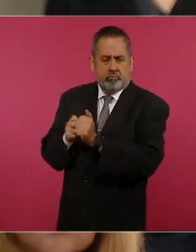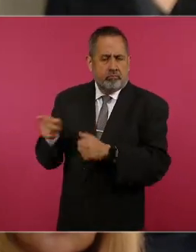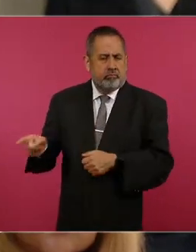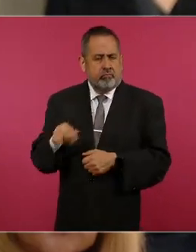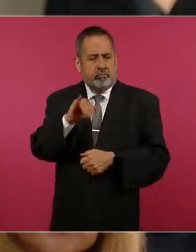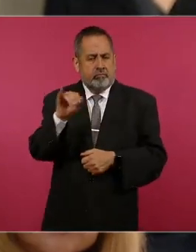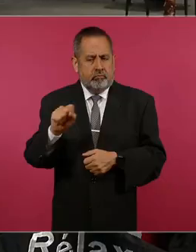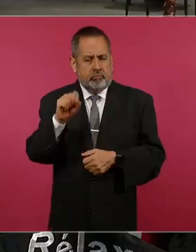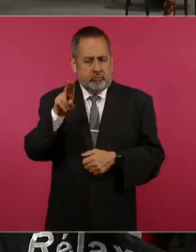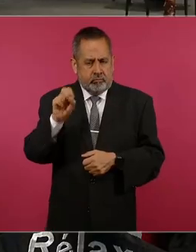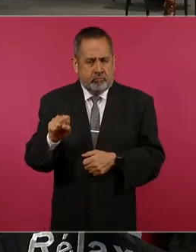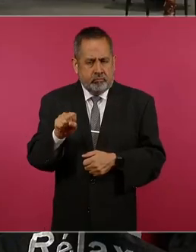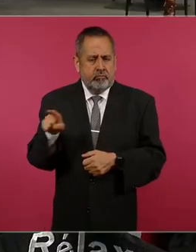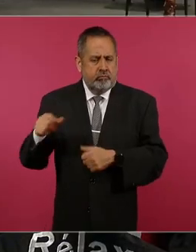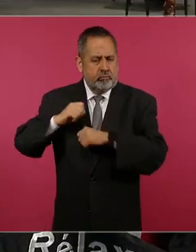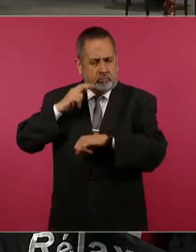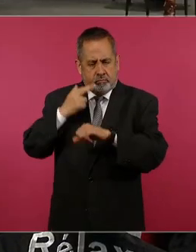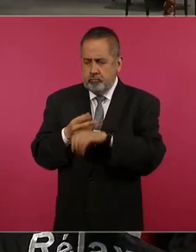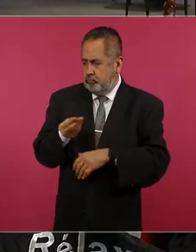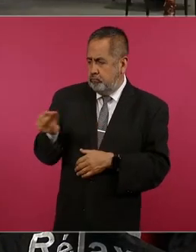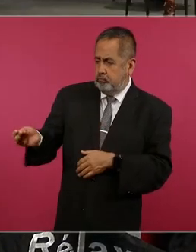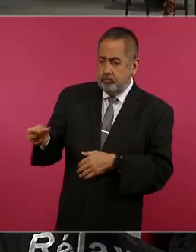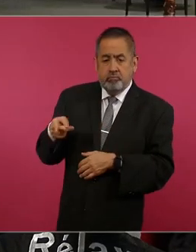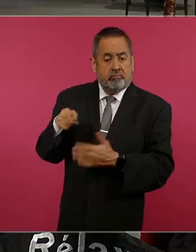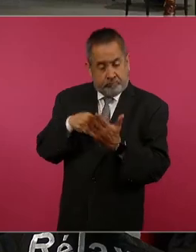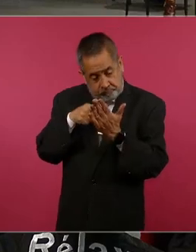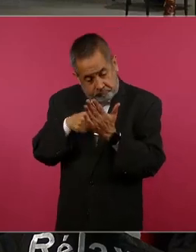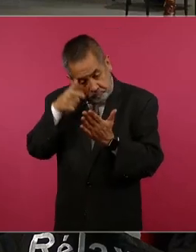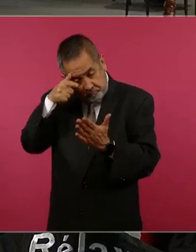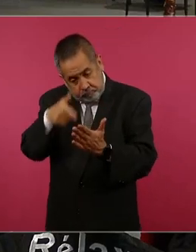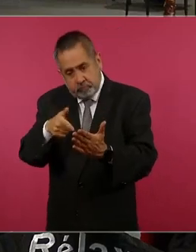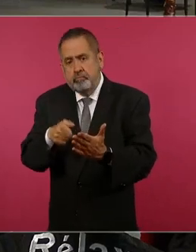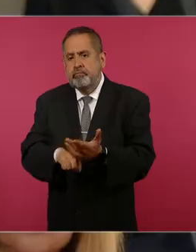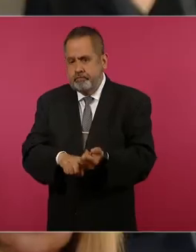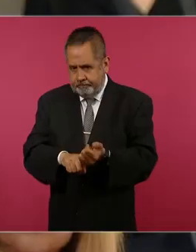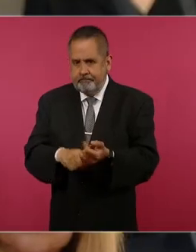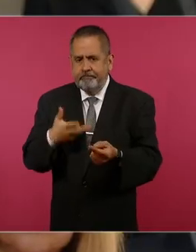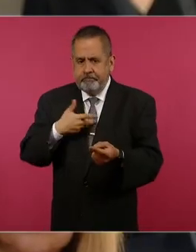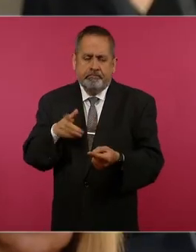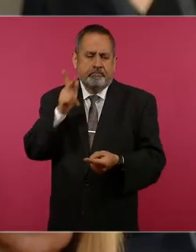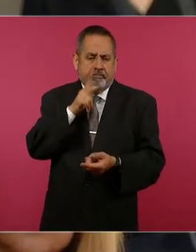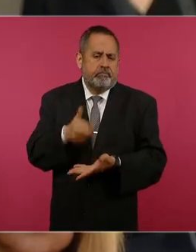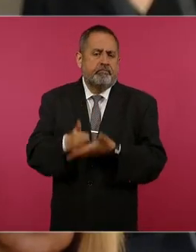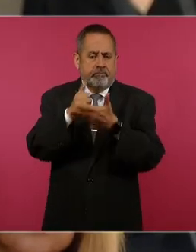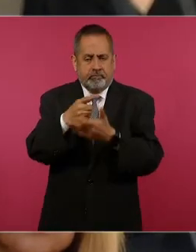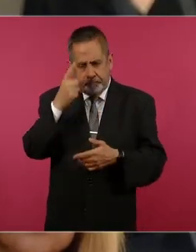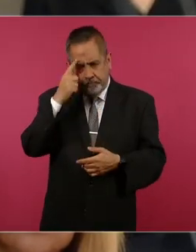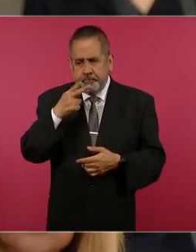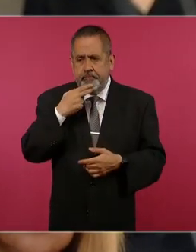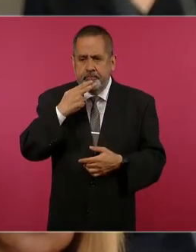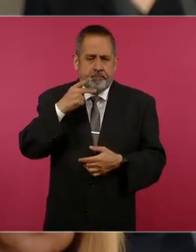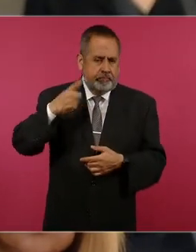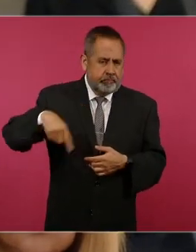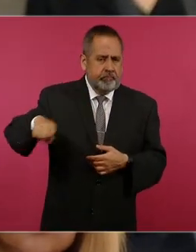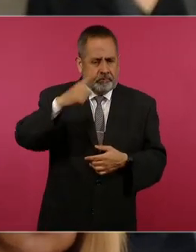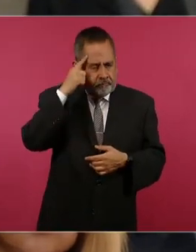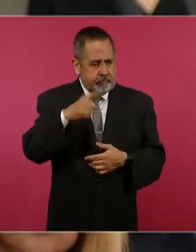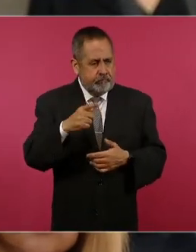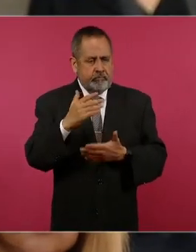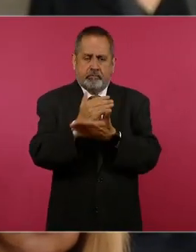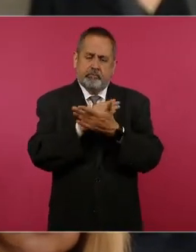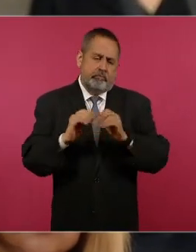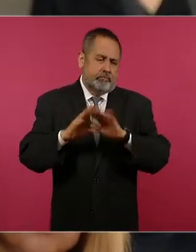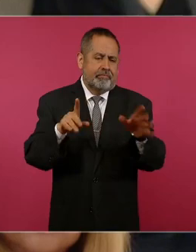el vocero Jesús Ramírez, porque se considera que pudiera ayudar precisamente a destapar